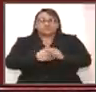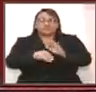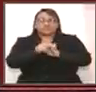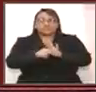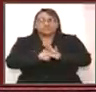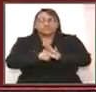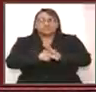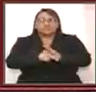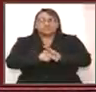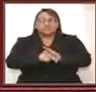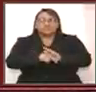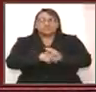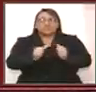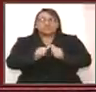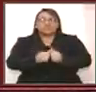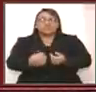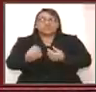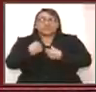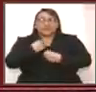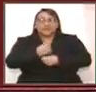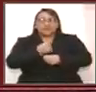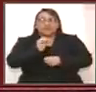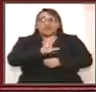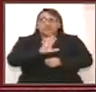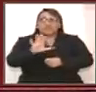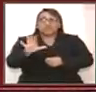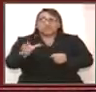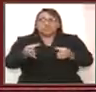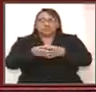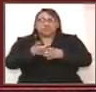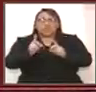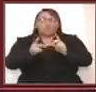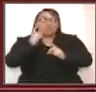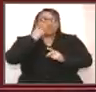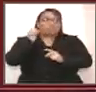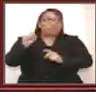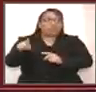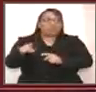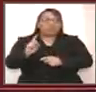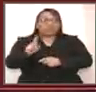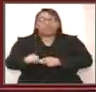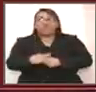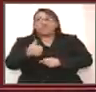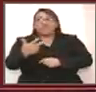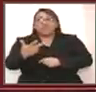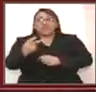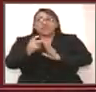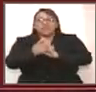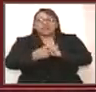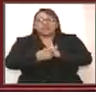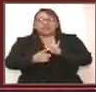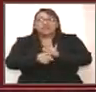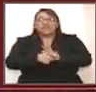bajo responsabilidad funcional de sus omitentes. Un tercer decreto